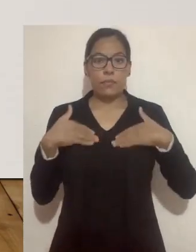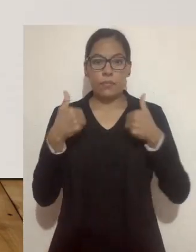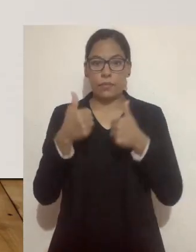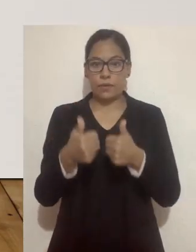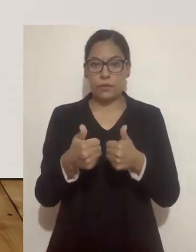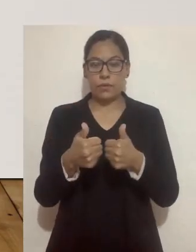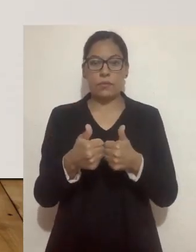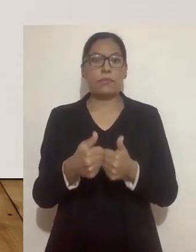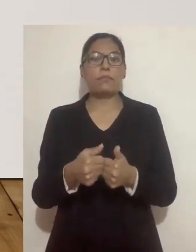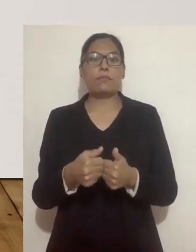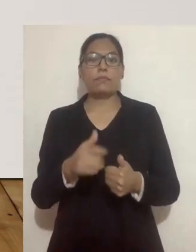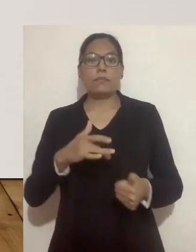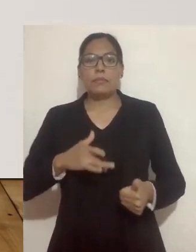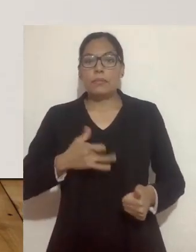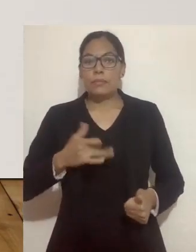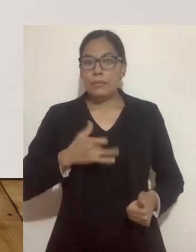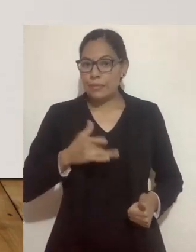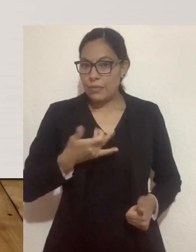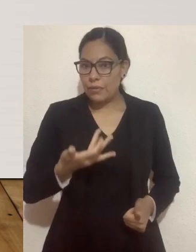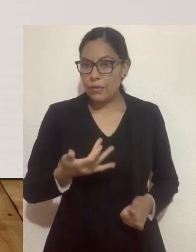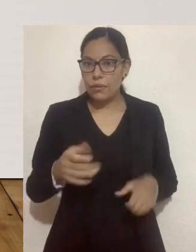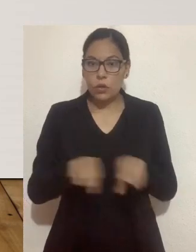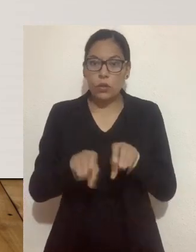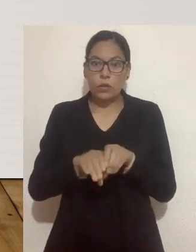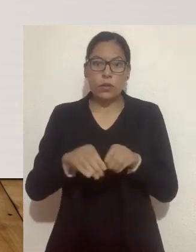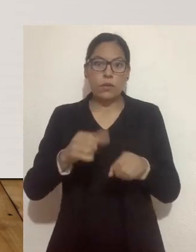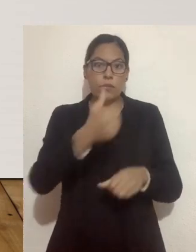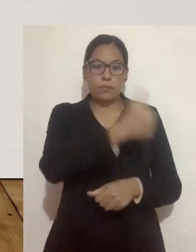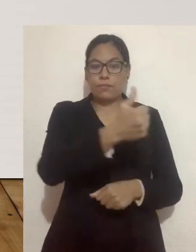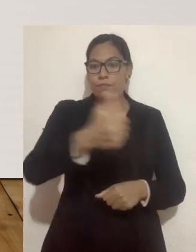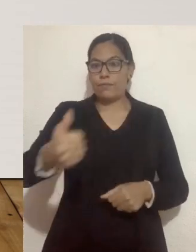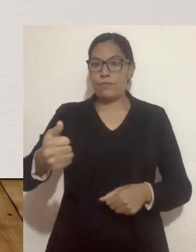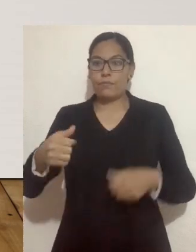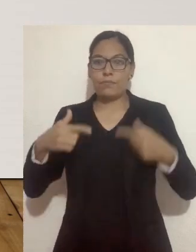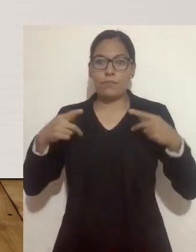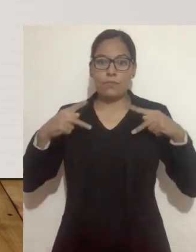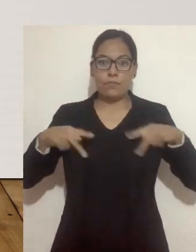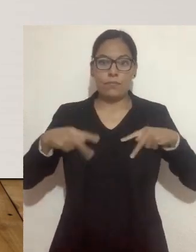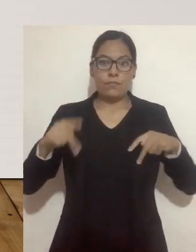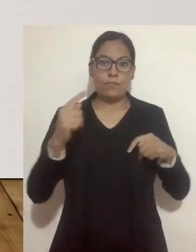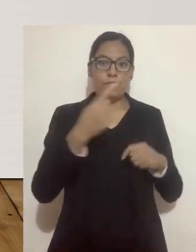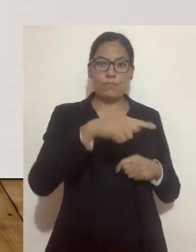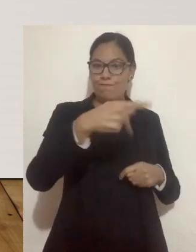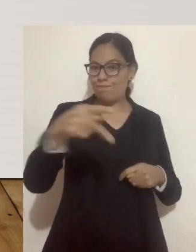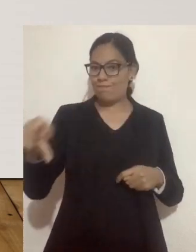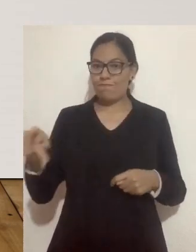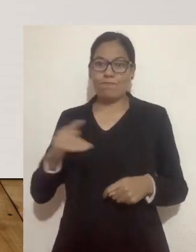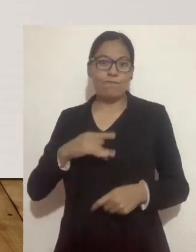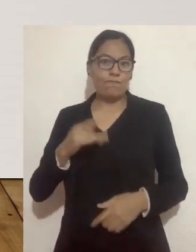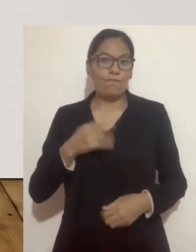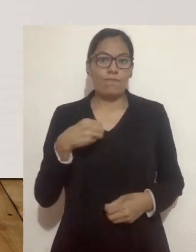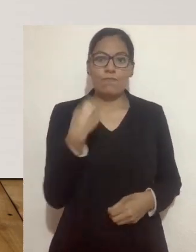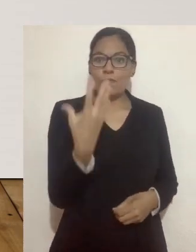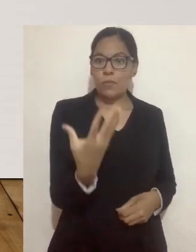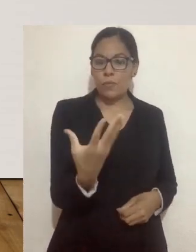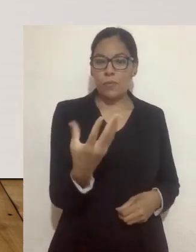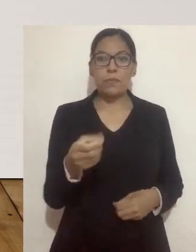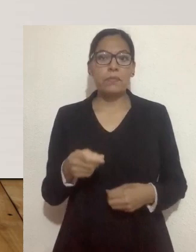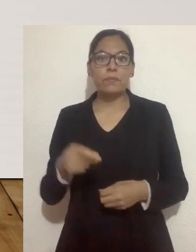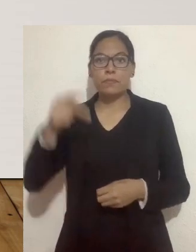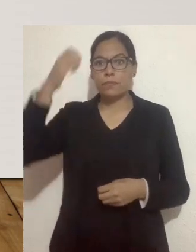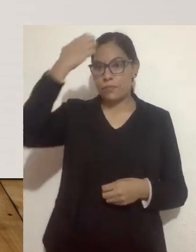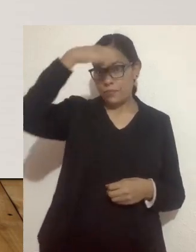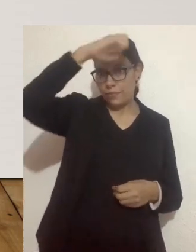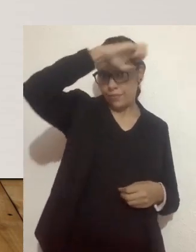La empatía es la capacidad de entender y sentir lo que el otro siente, piensa o